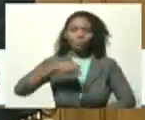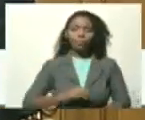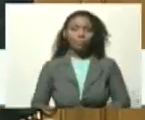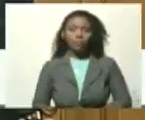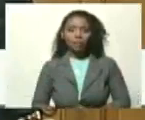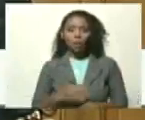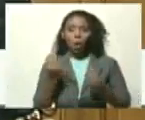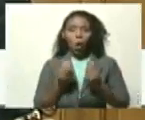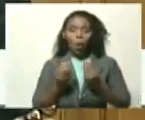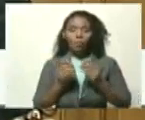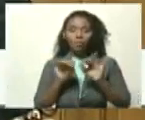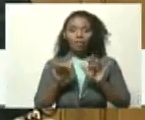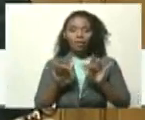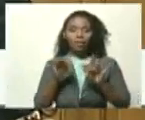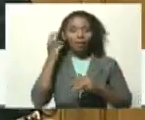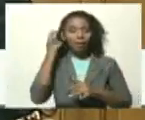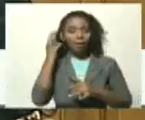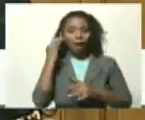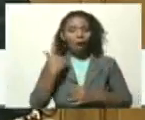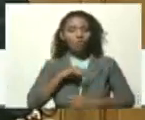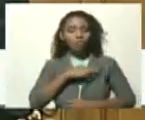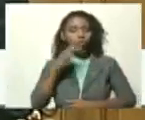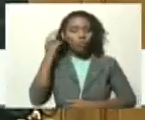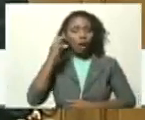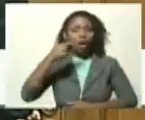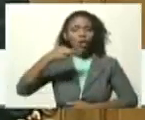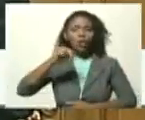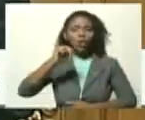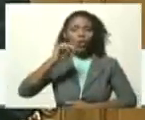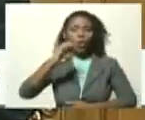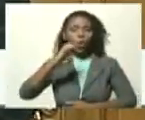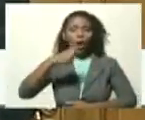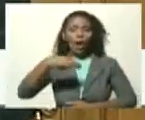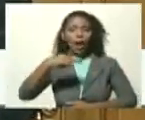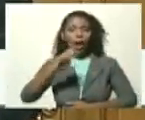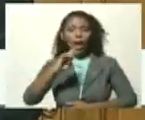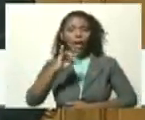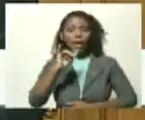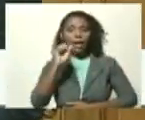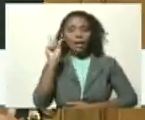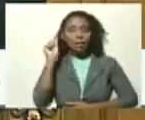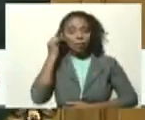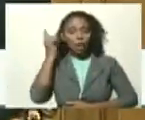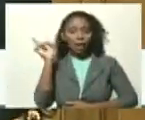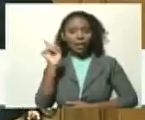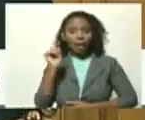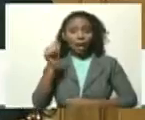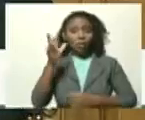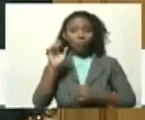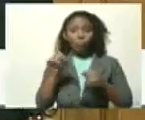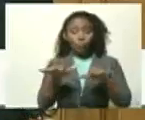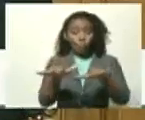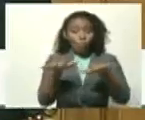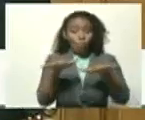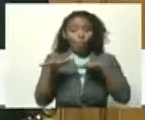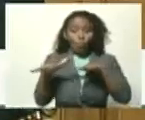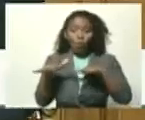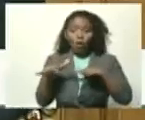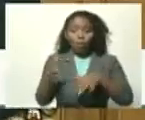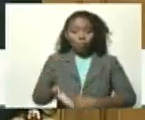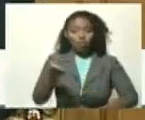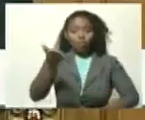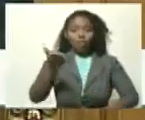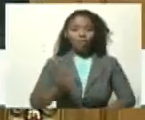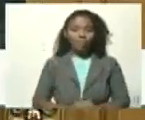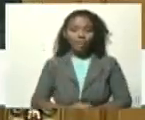como secretario a Noel Hipocaterra, accidental de esta asamblea, es un lujo. En